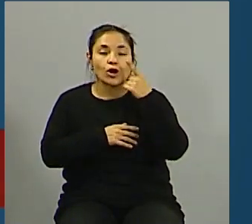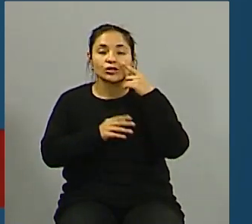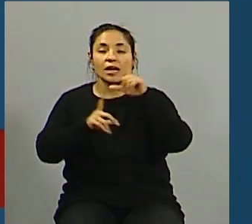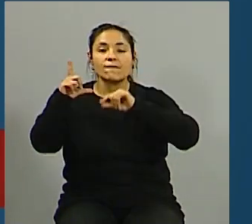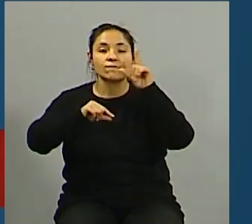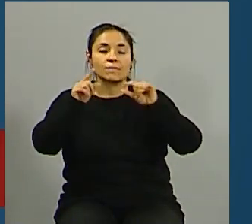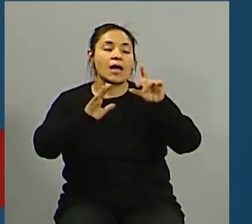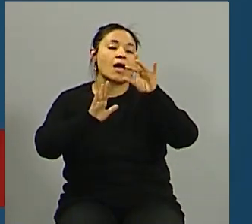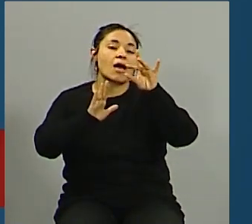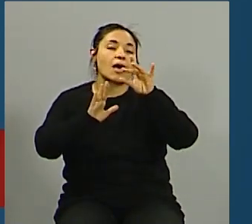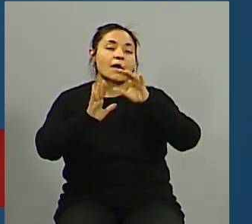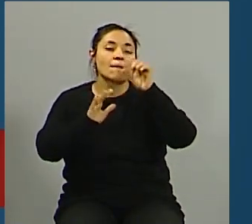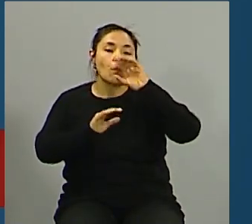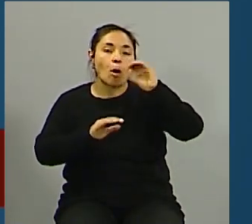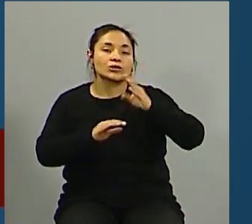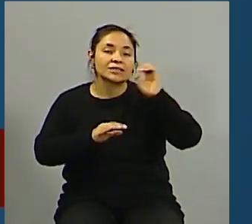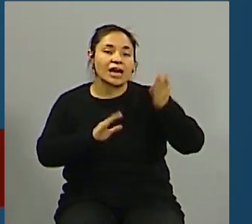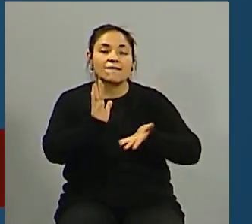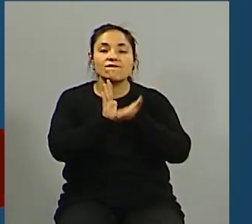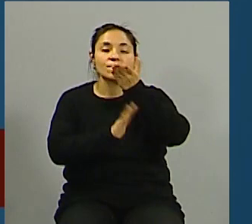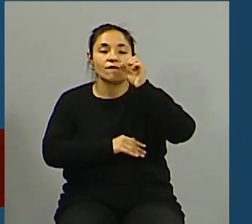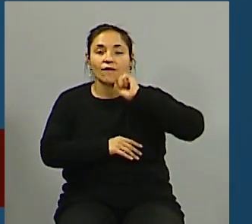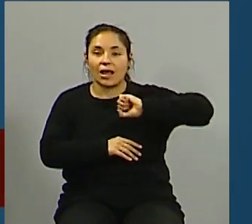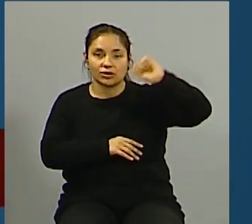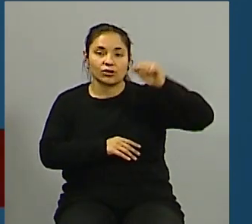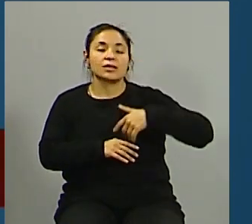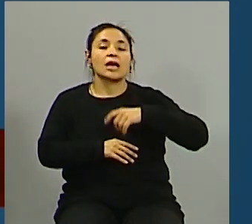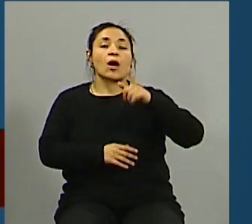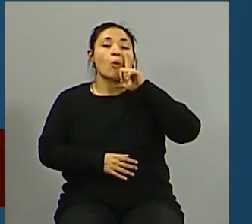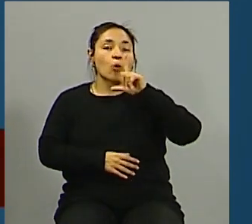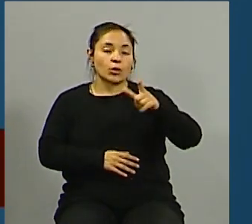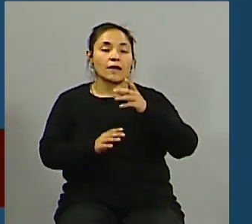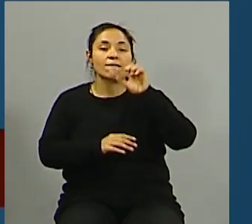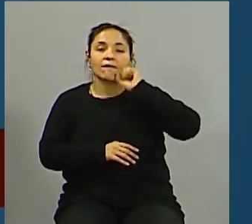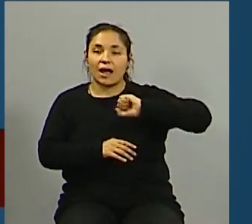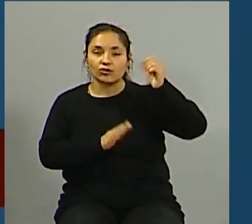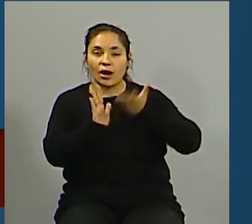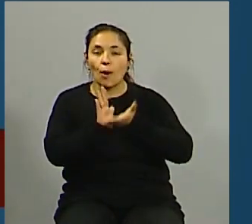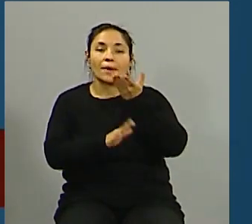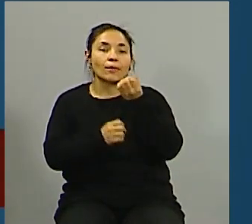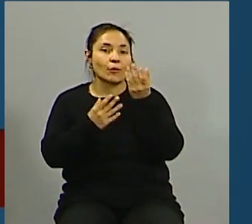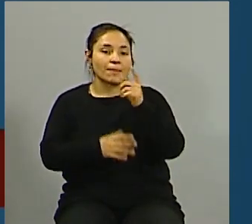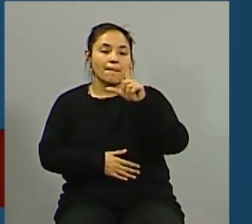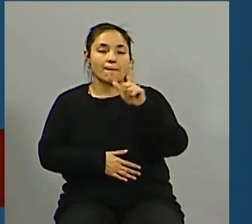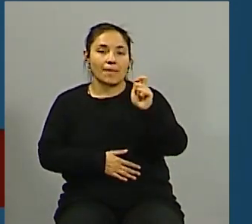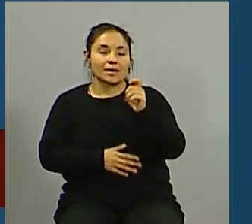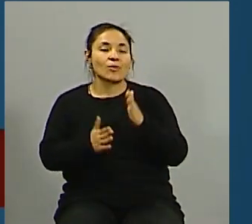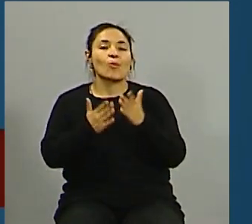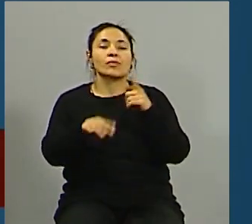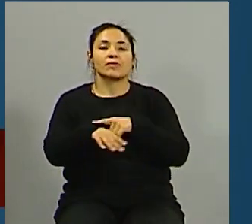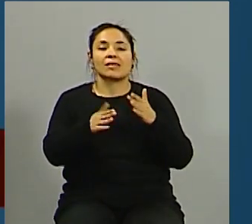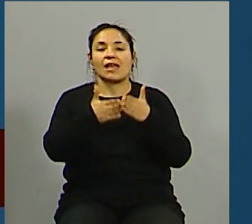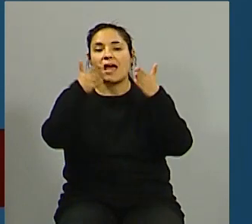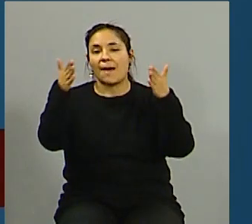se hablaba, hablando de saltos, de que julio se entiende que va a subir un poco más la inflación porque es un mes estacional, como le